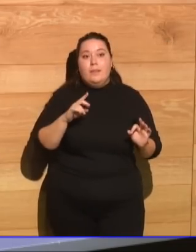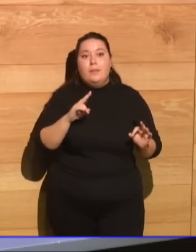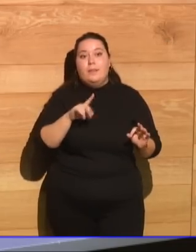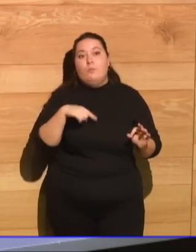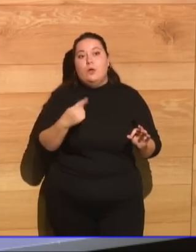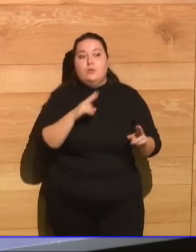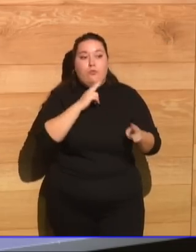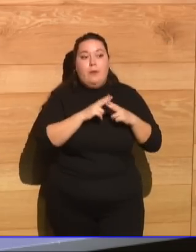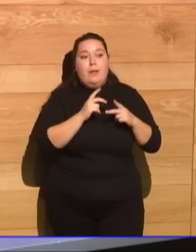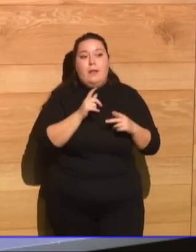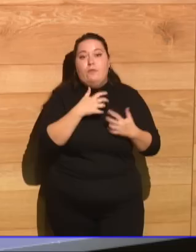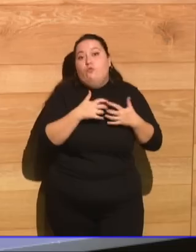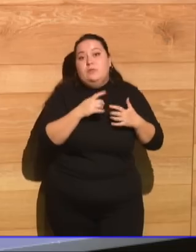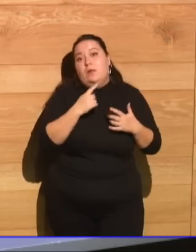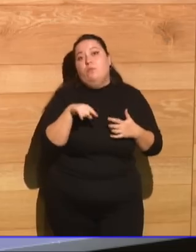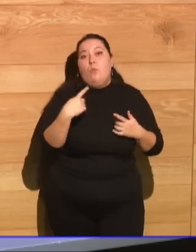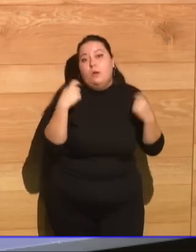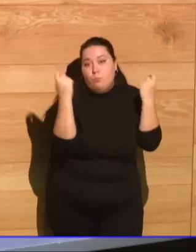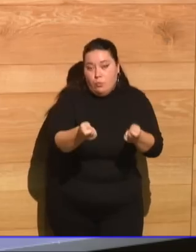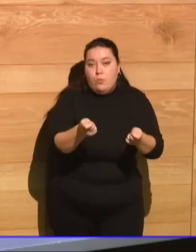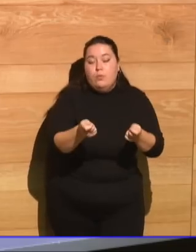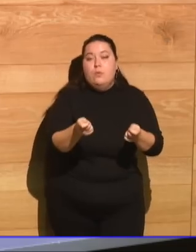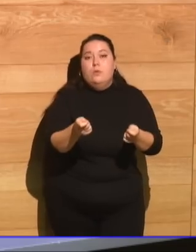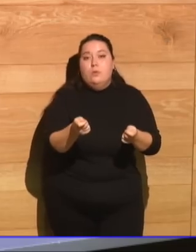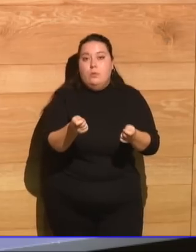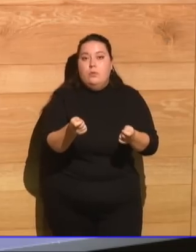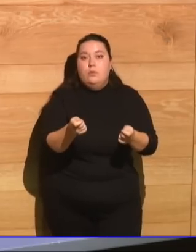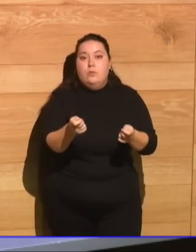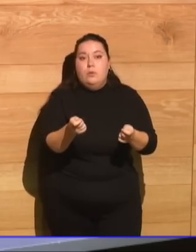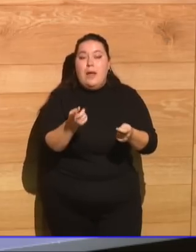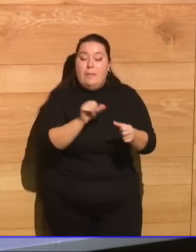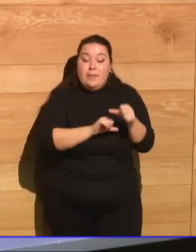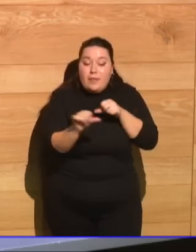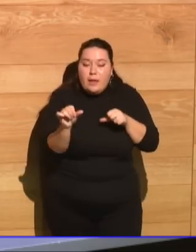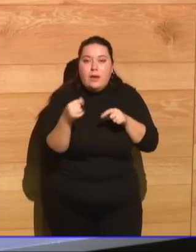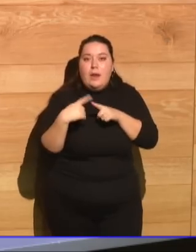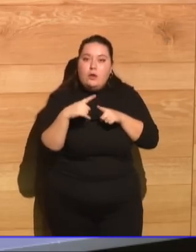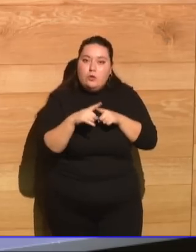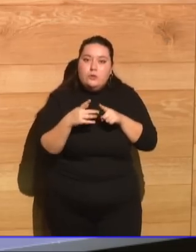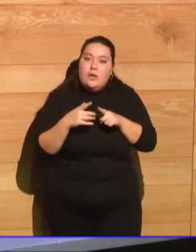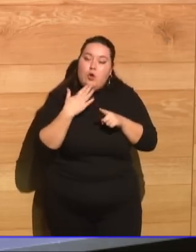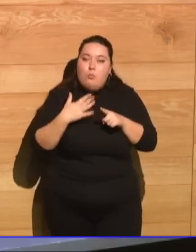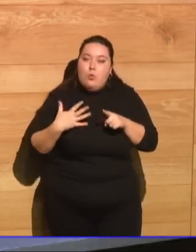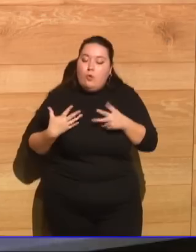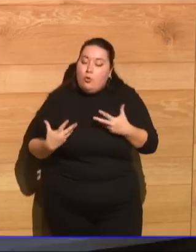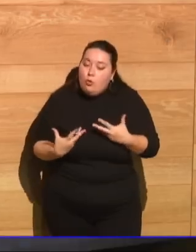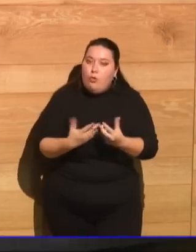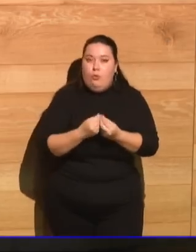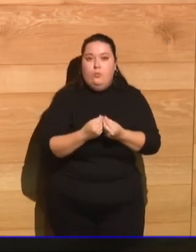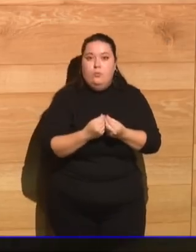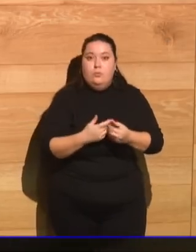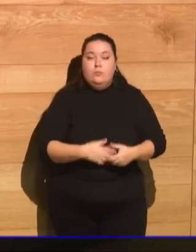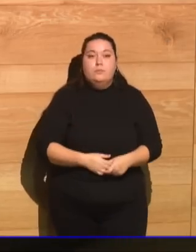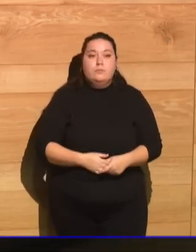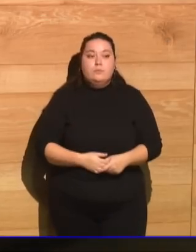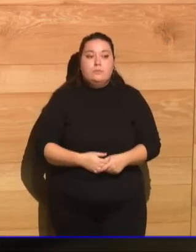palabra neutra a la que tú le das el significado que quieras, sí que nace con ellos porque cambian las cosas, las hacen de una forma estructurada que es distinta.